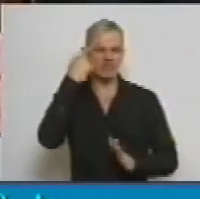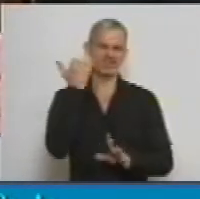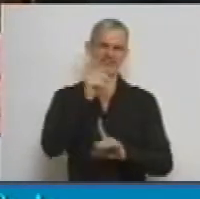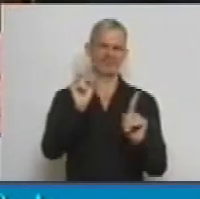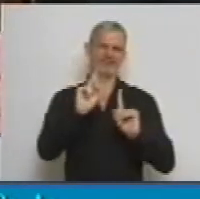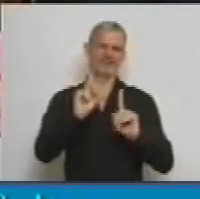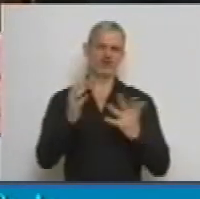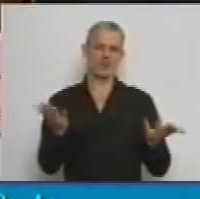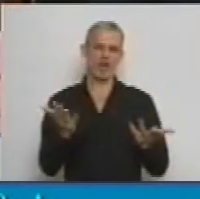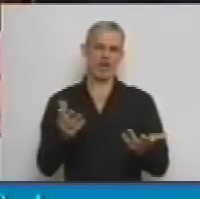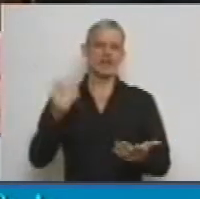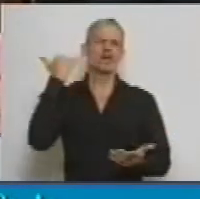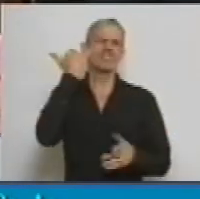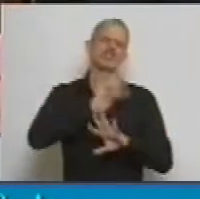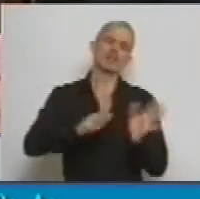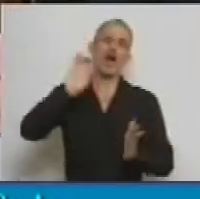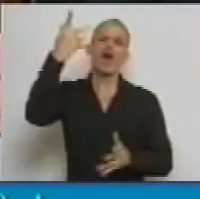punto de vista pasado de moda,